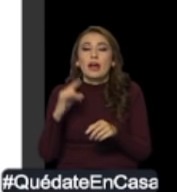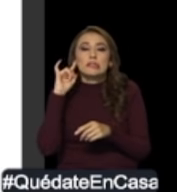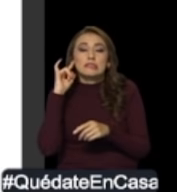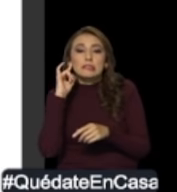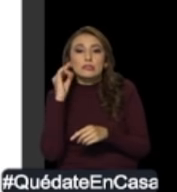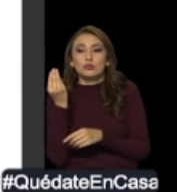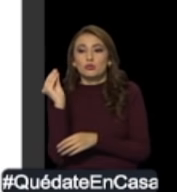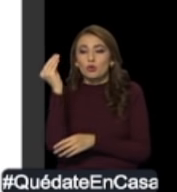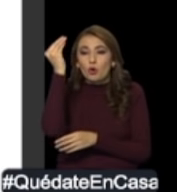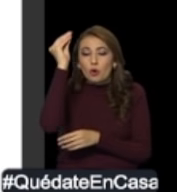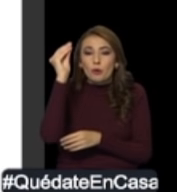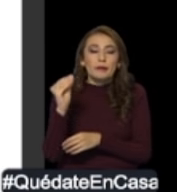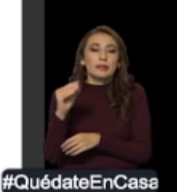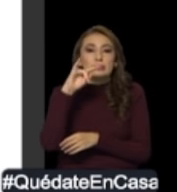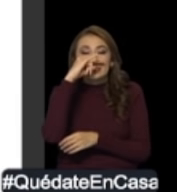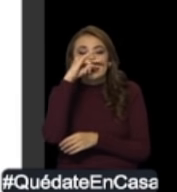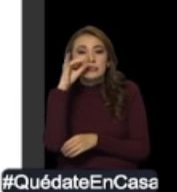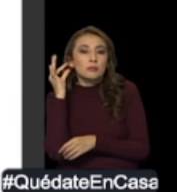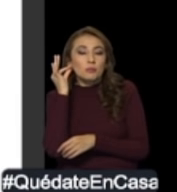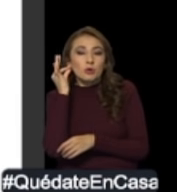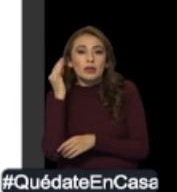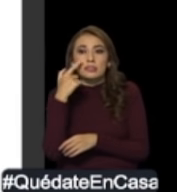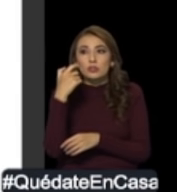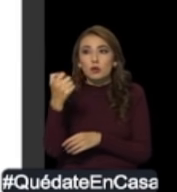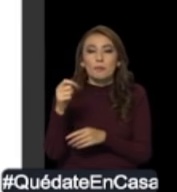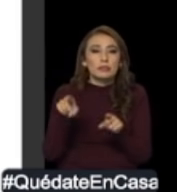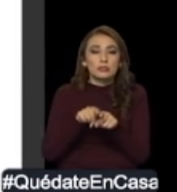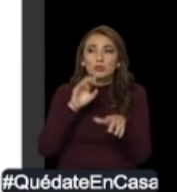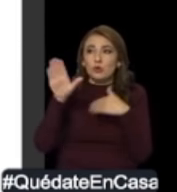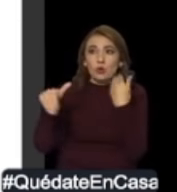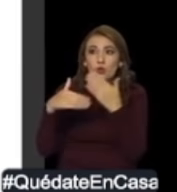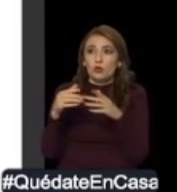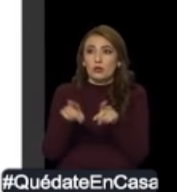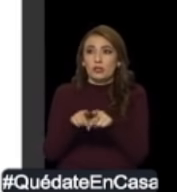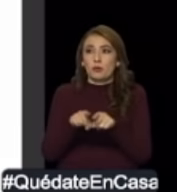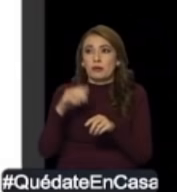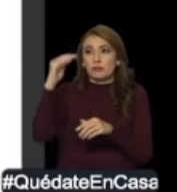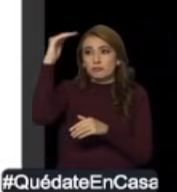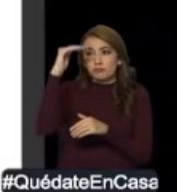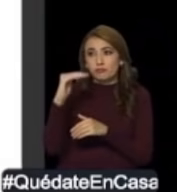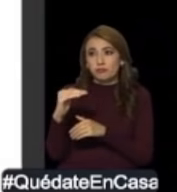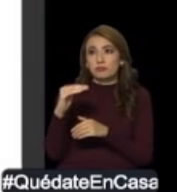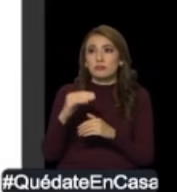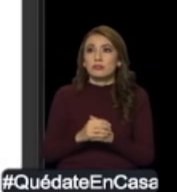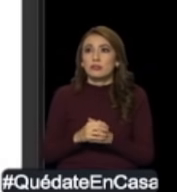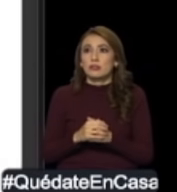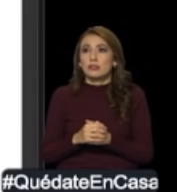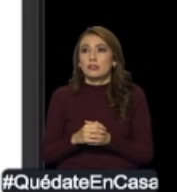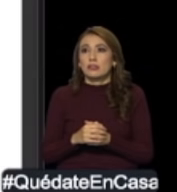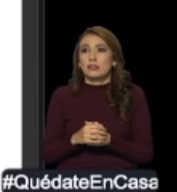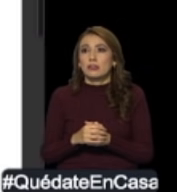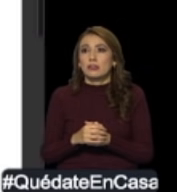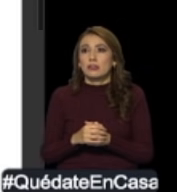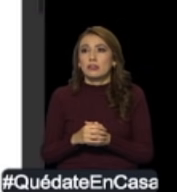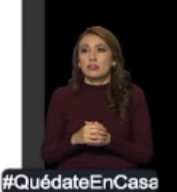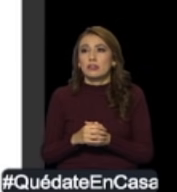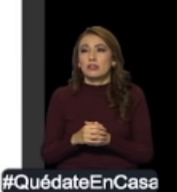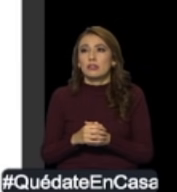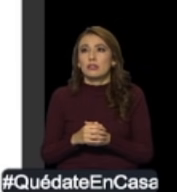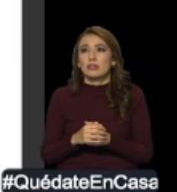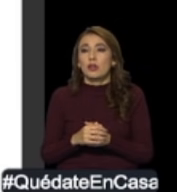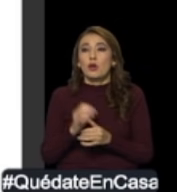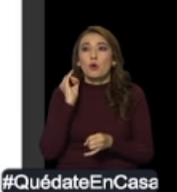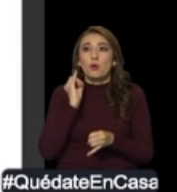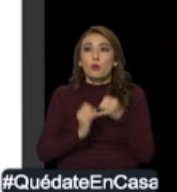perder mucho tiempo, a la siguiente gráfica, por favor. En la siguiente gráfica, exactamente, tenemos una